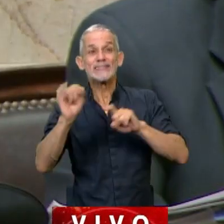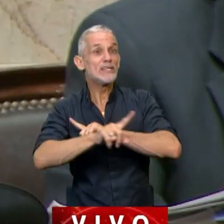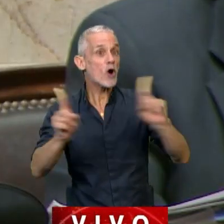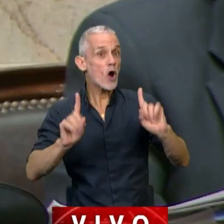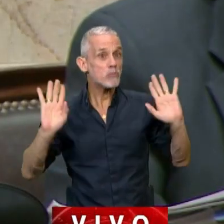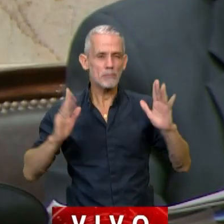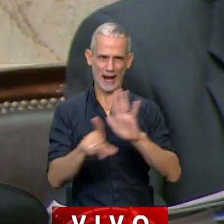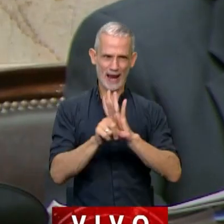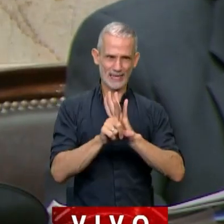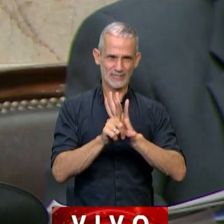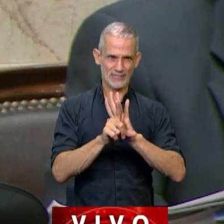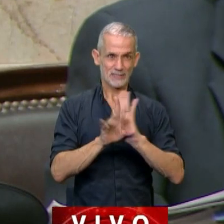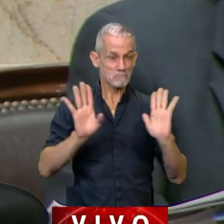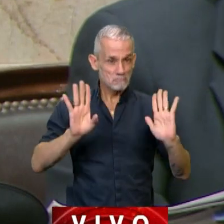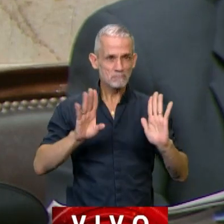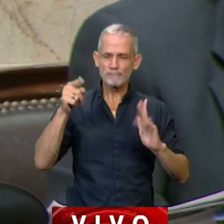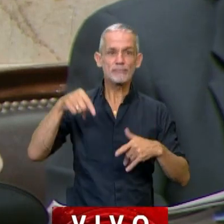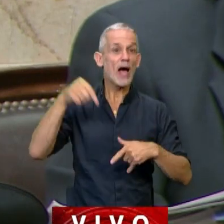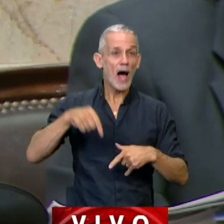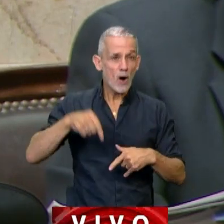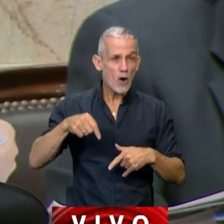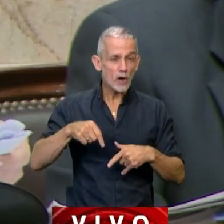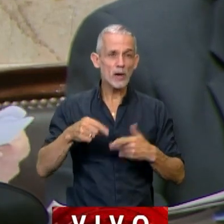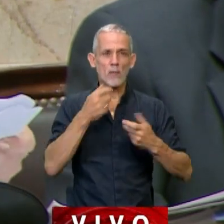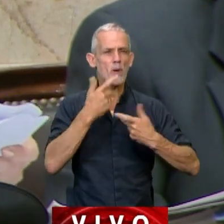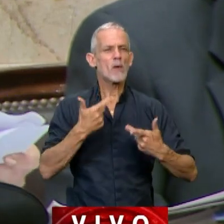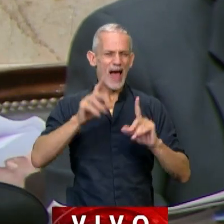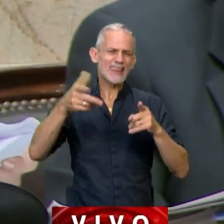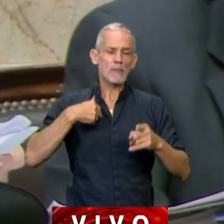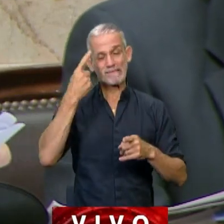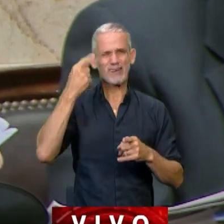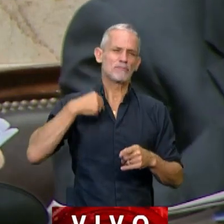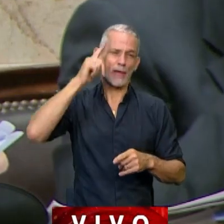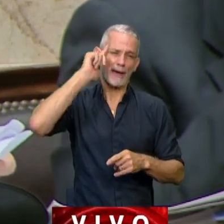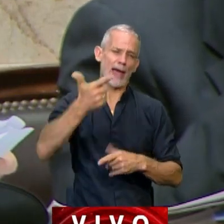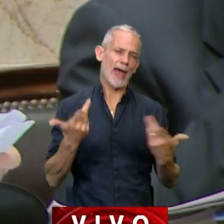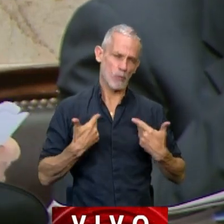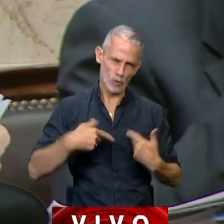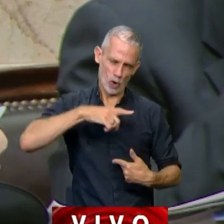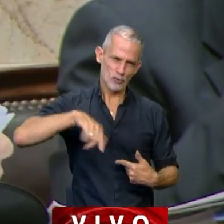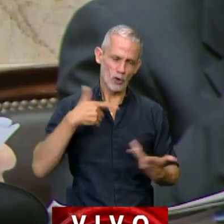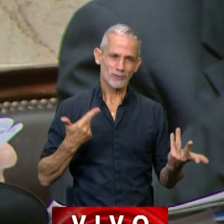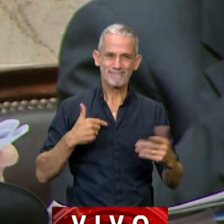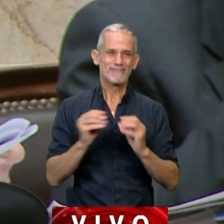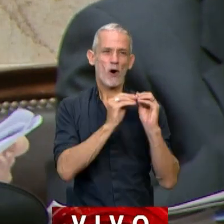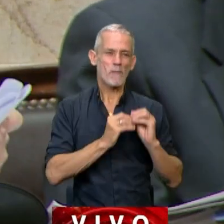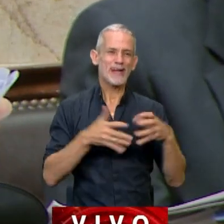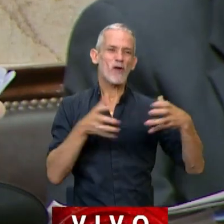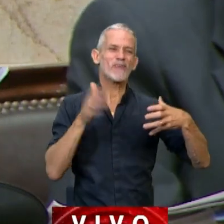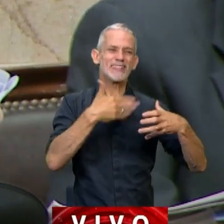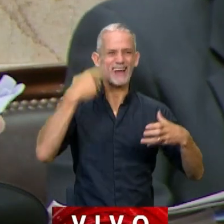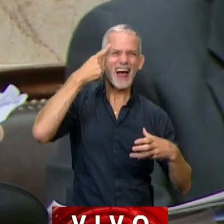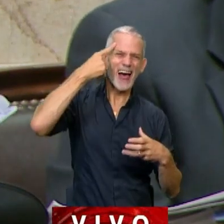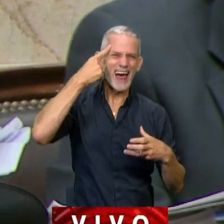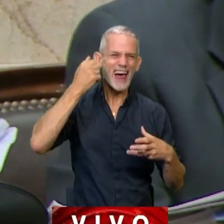las leyes en este caso también digo que a veces pecamos ingenuos no nosotros los compañeros y compañeras del